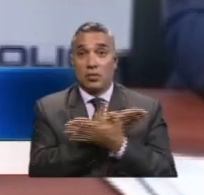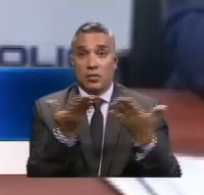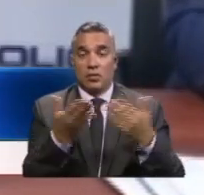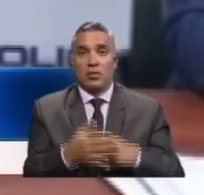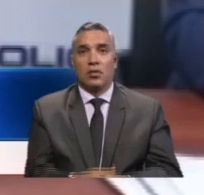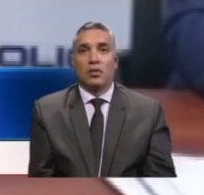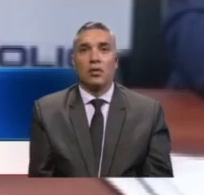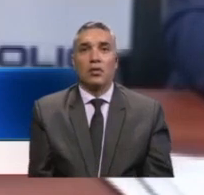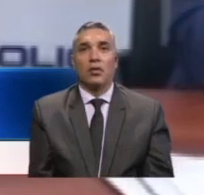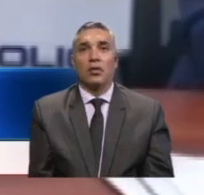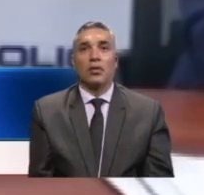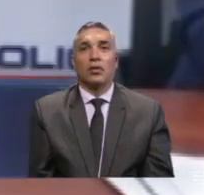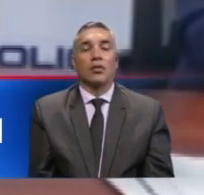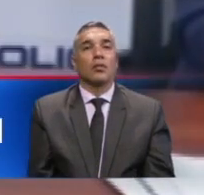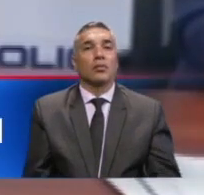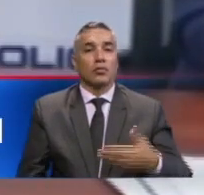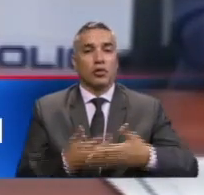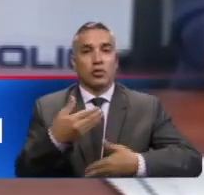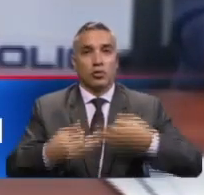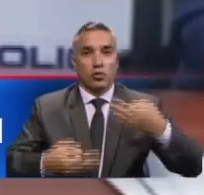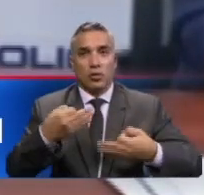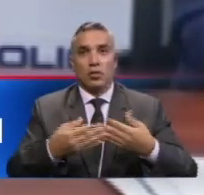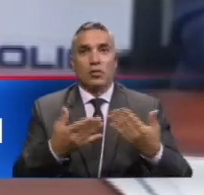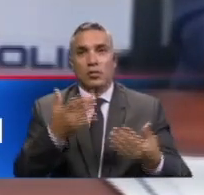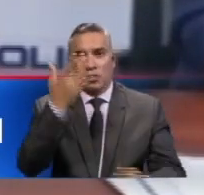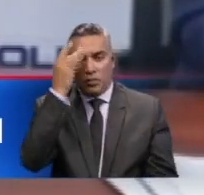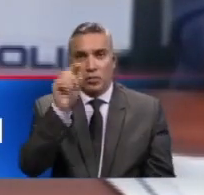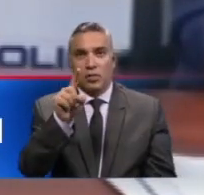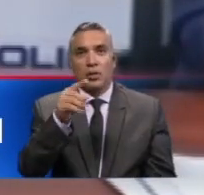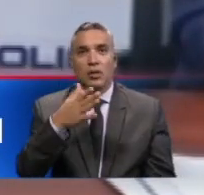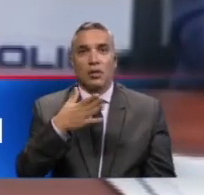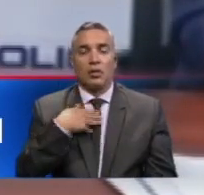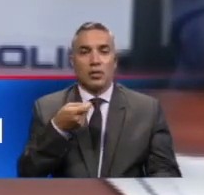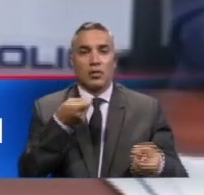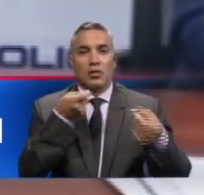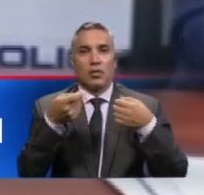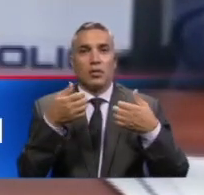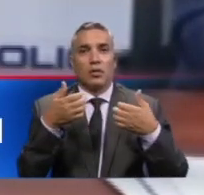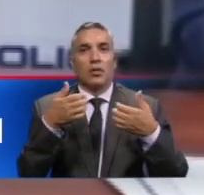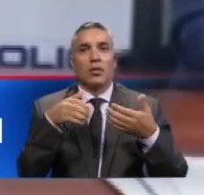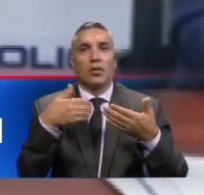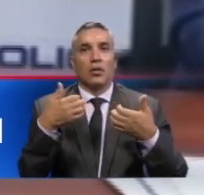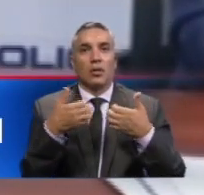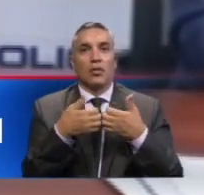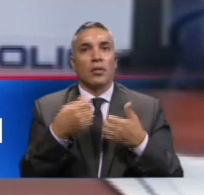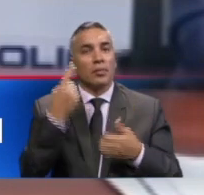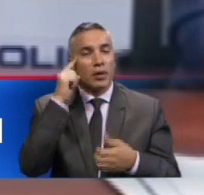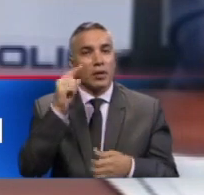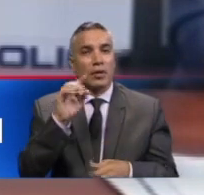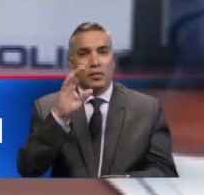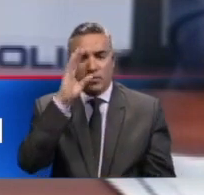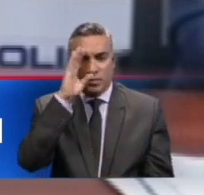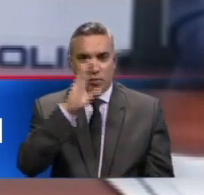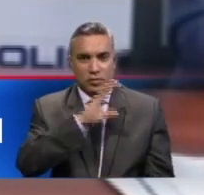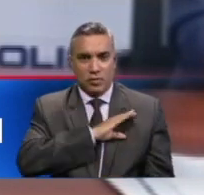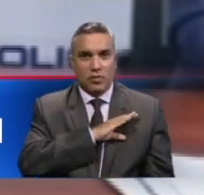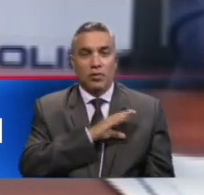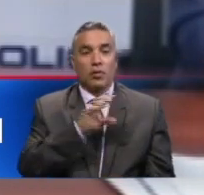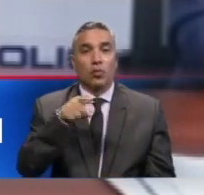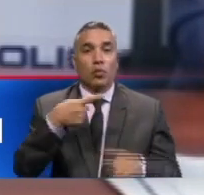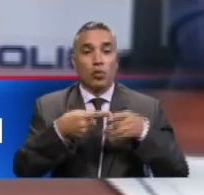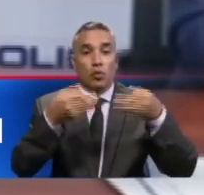también a la Fusión Judicial, que ahora está trabajando en equipo al permitir que los policías que en cumplimiento de su